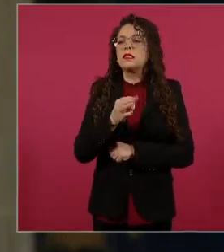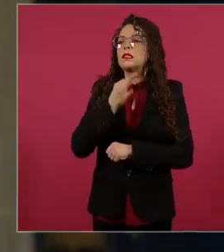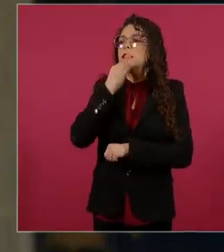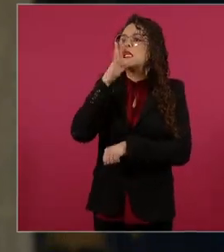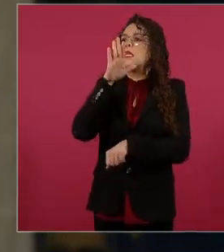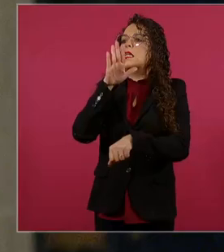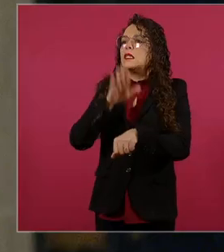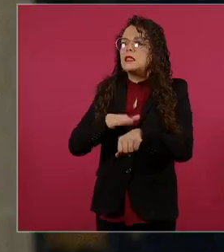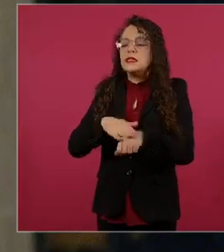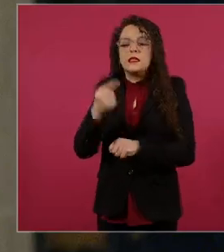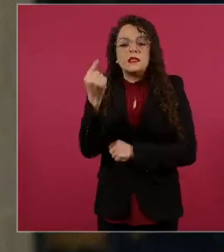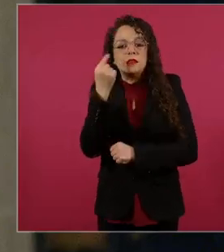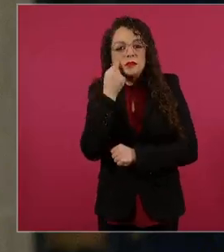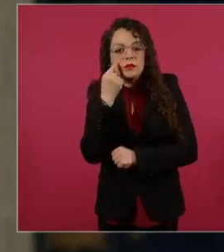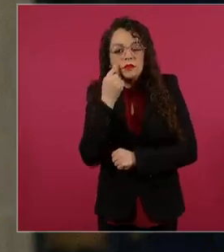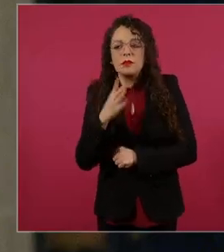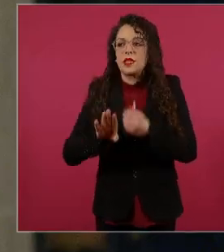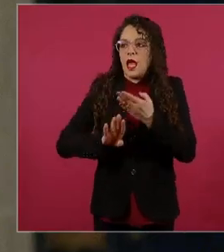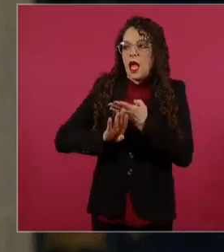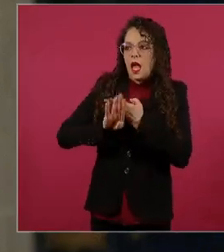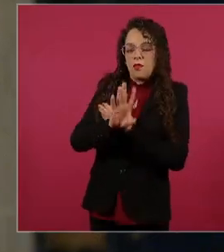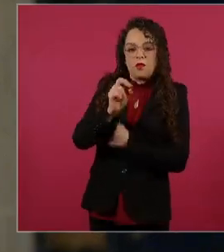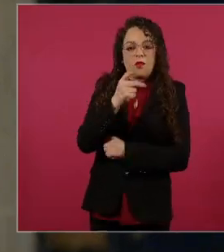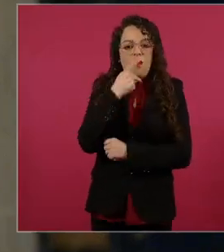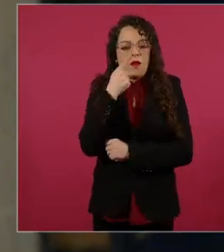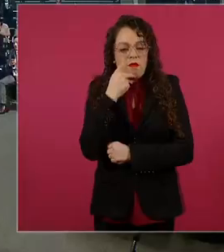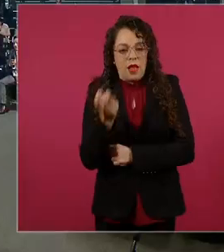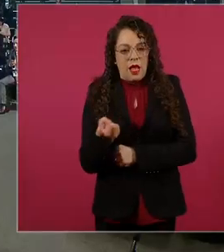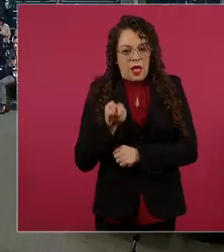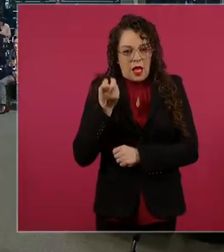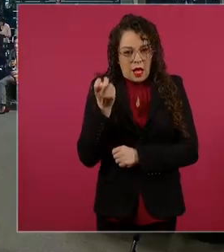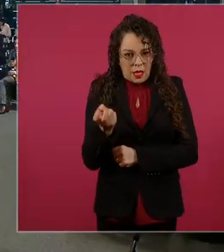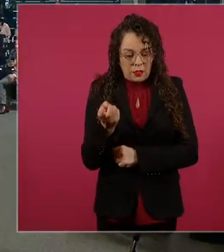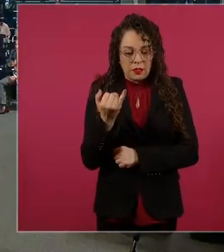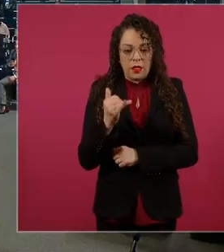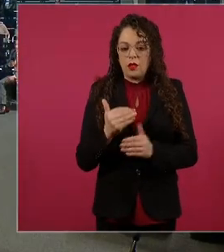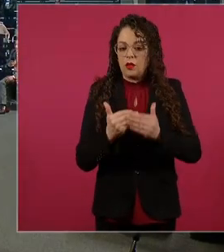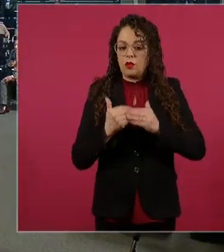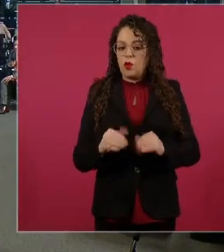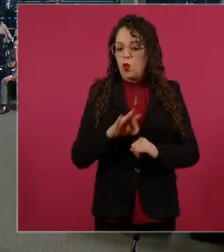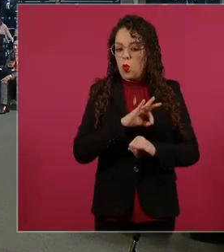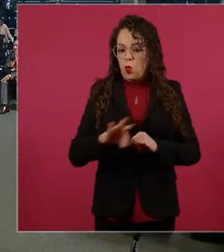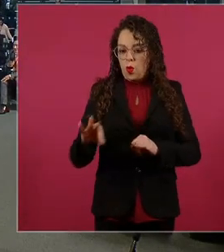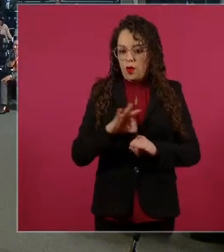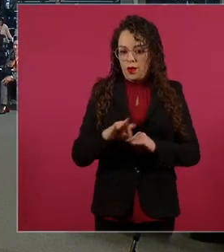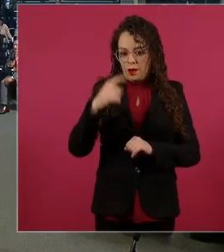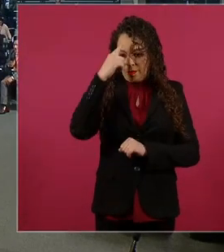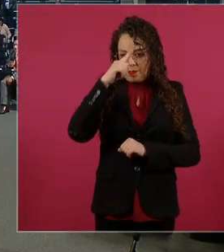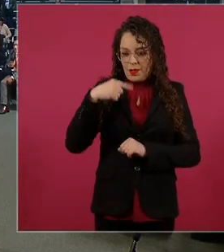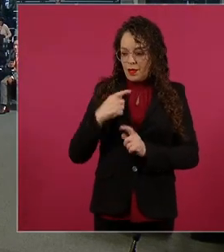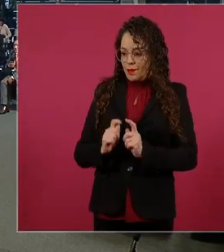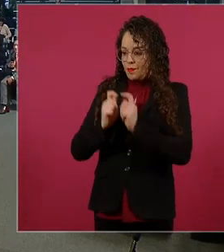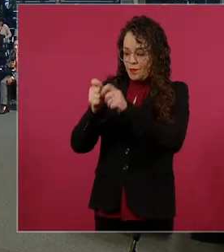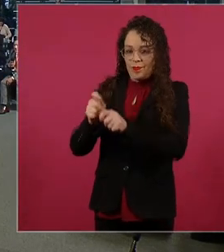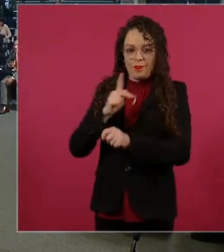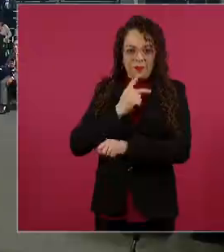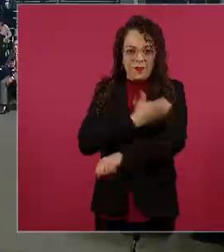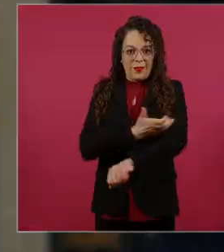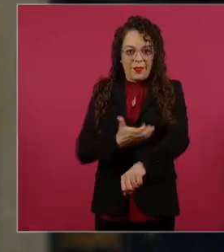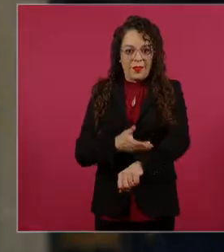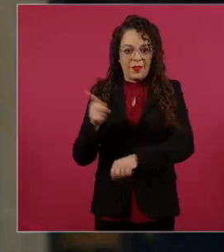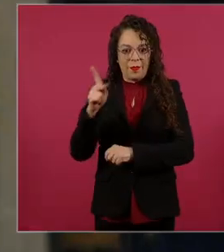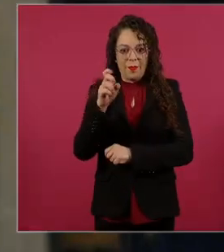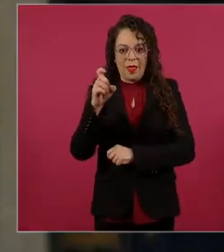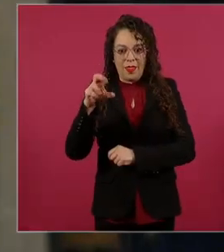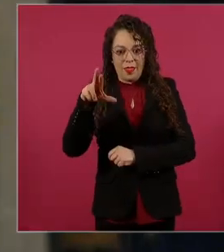llamado. Es preguntar su opinión al respecto y también, ya para finalizar y también para que mi compañero Pedro pueda preguntar sus temas, pues